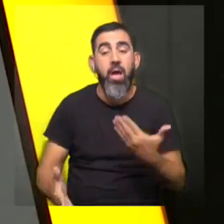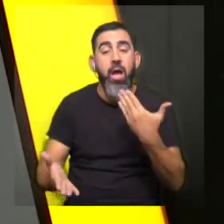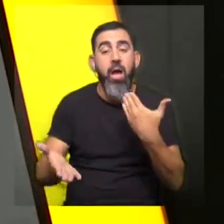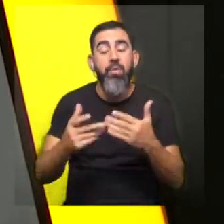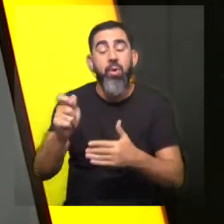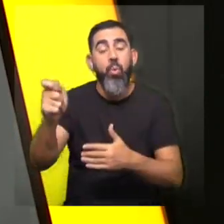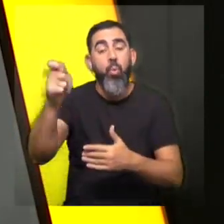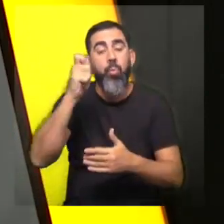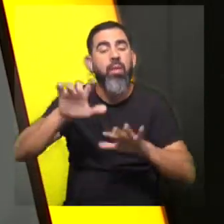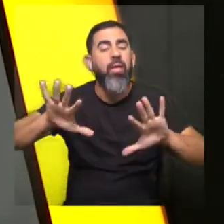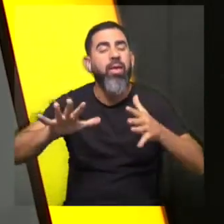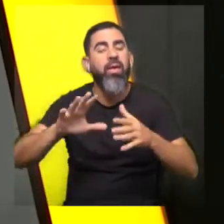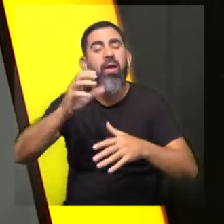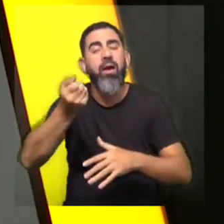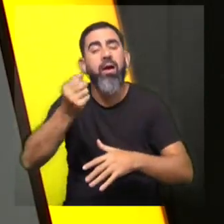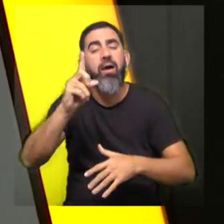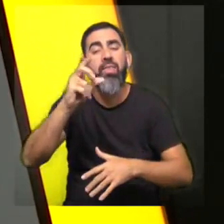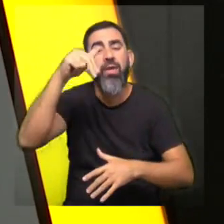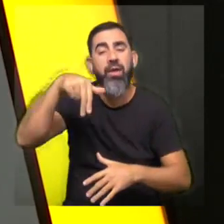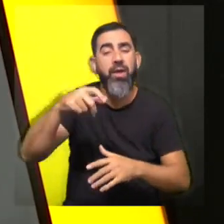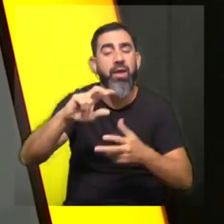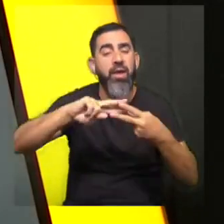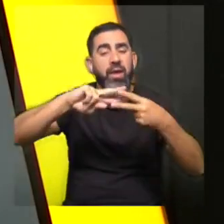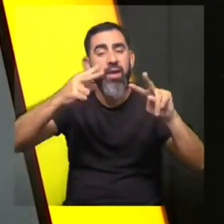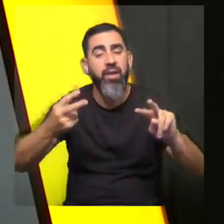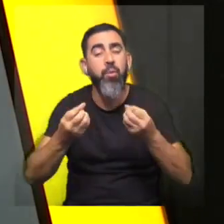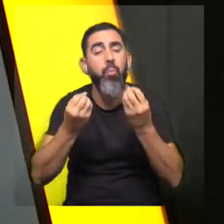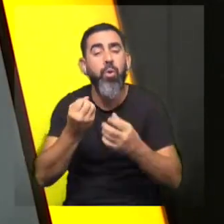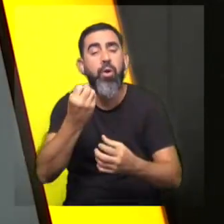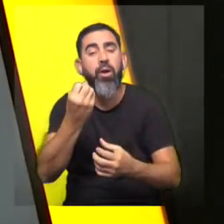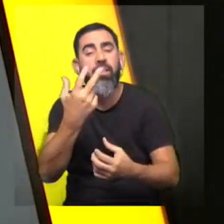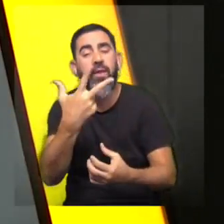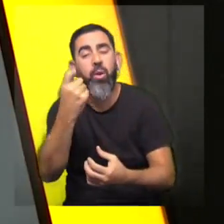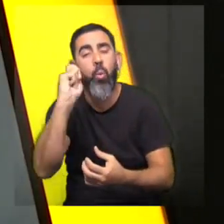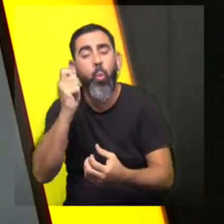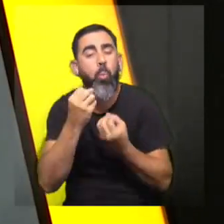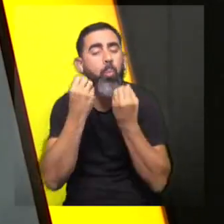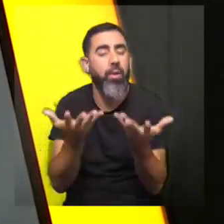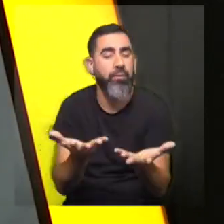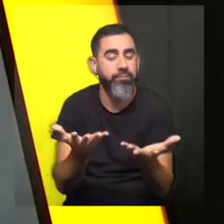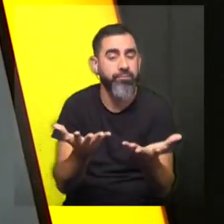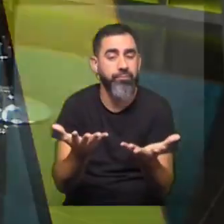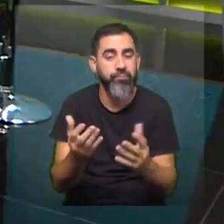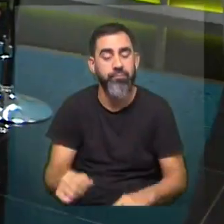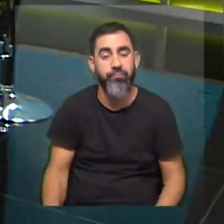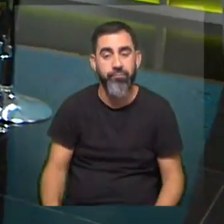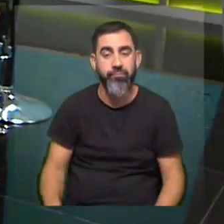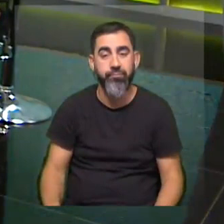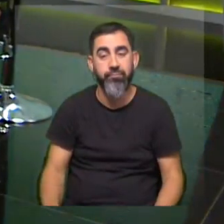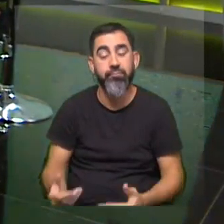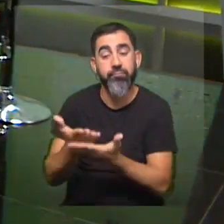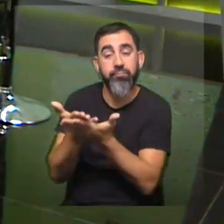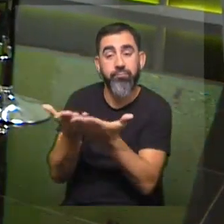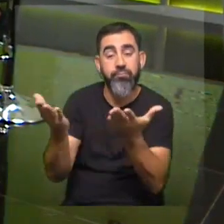cumpleañero. Claro, ahí está. ¿Qué es el ADN? ¿Por qué 3 cumpleaños para un mismo personaje? Bueno, si vemos esta placa, por ejemplo, vamos a recordar, ¿no? El ADN